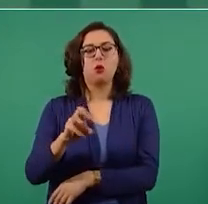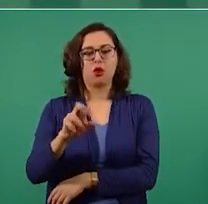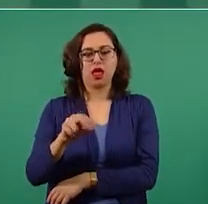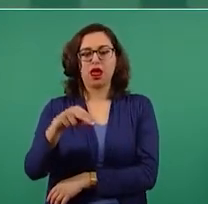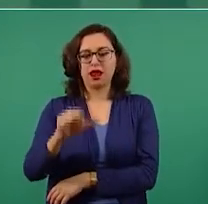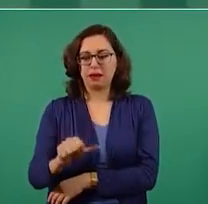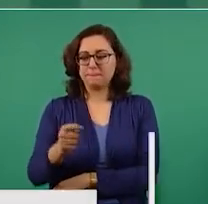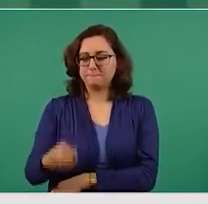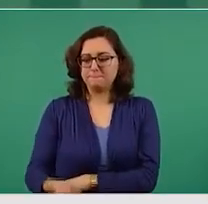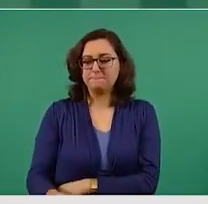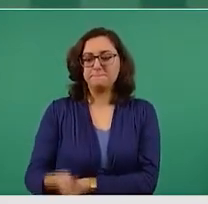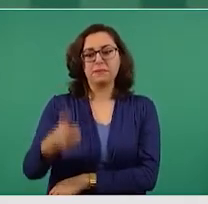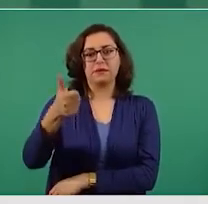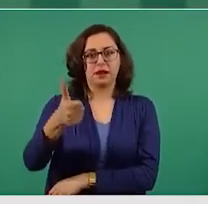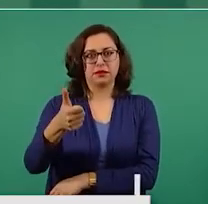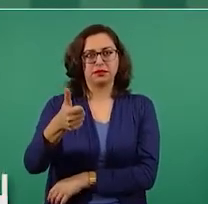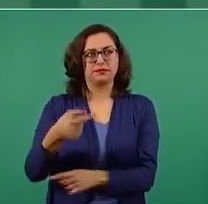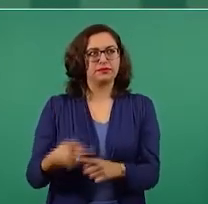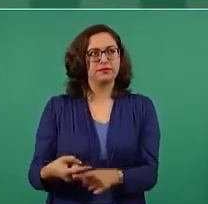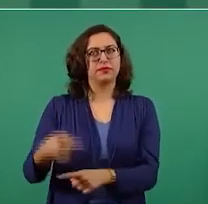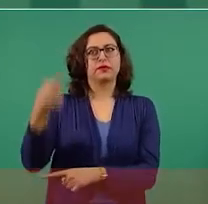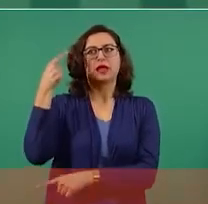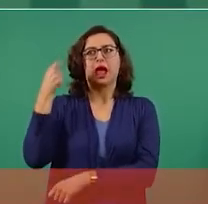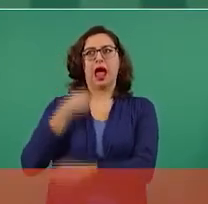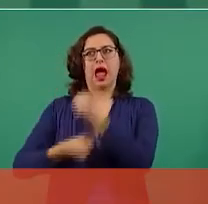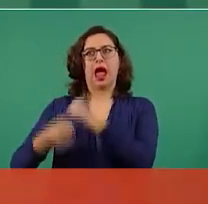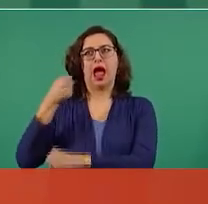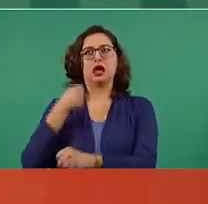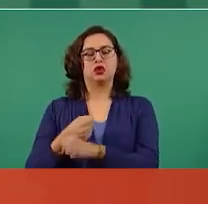Solo se dio en el 91.